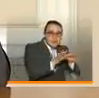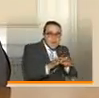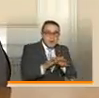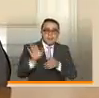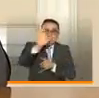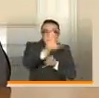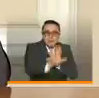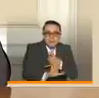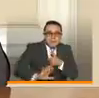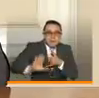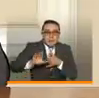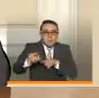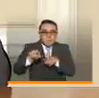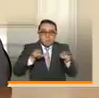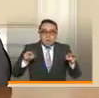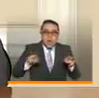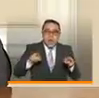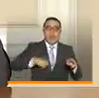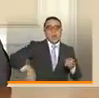cada departamento, cada distrito